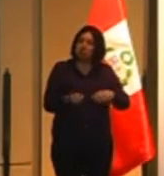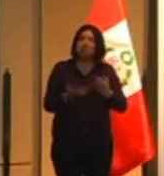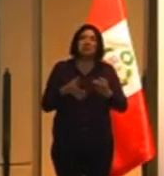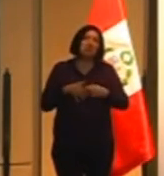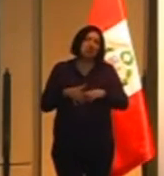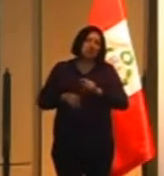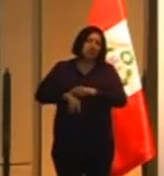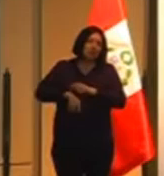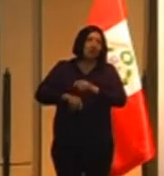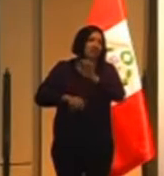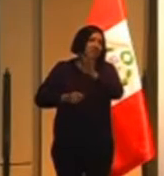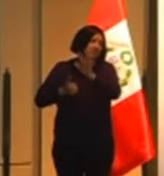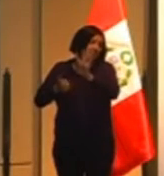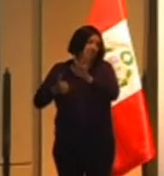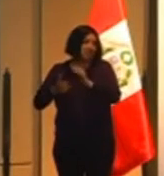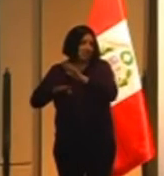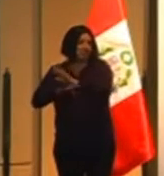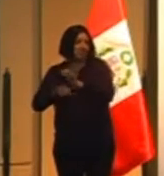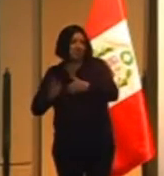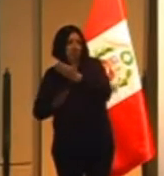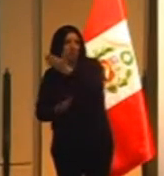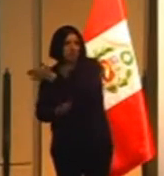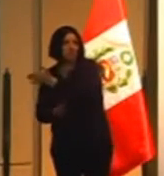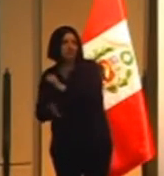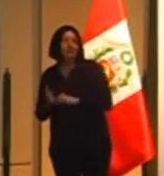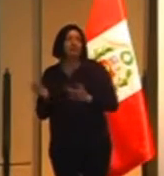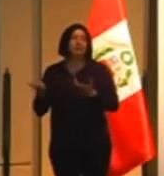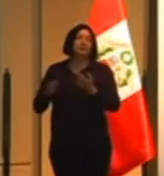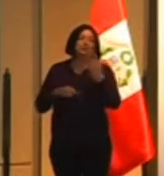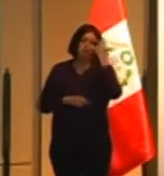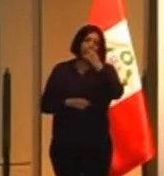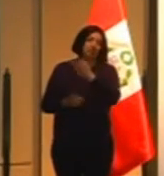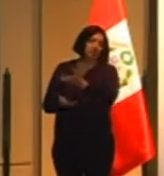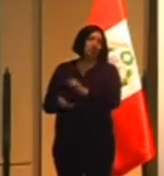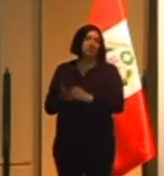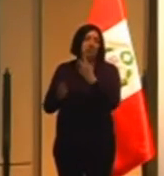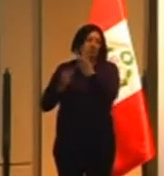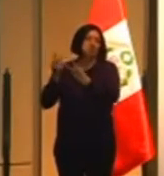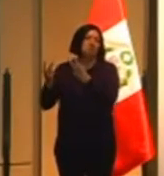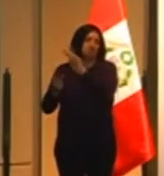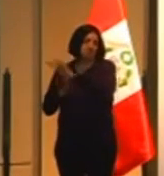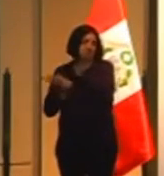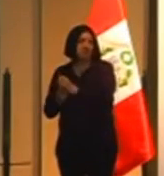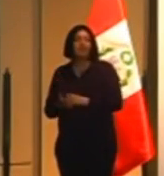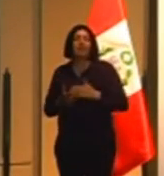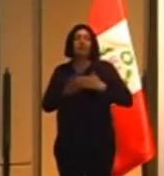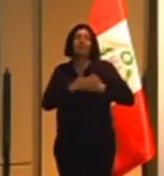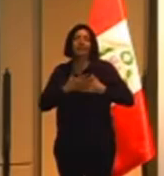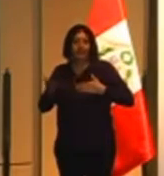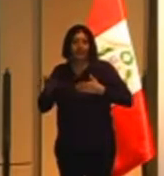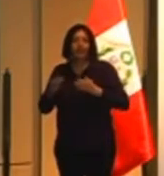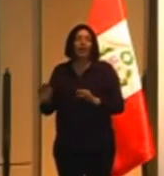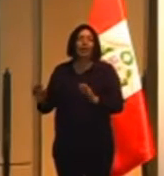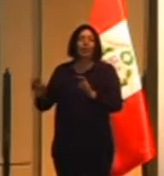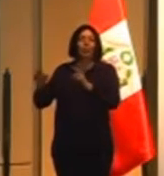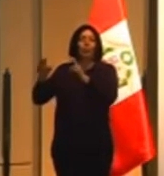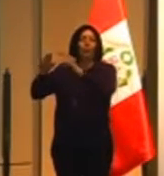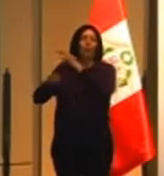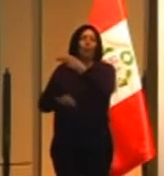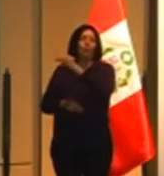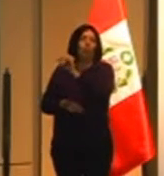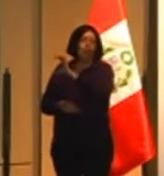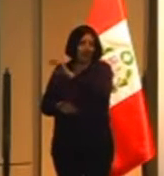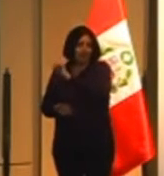6 de la tarde en adelante. Y entonces, justamente, ir a visitar nuestra querida Huaca Puyana, que cada vez está